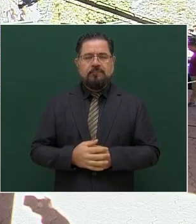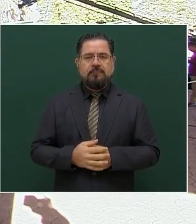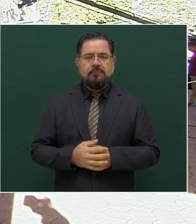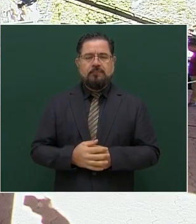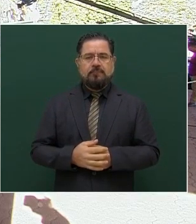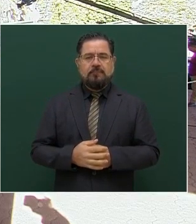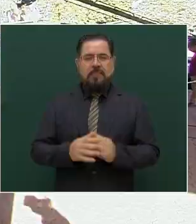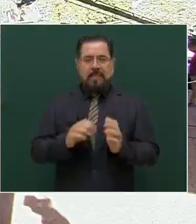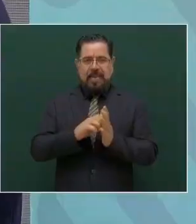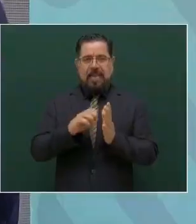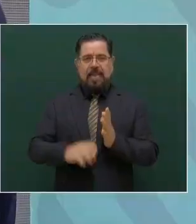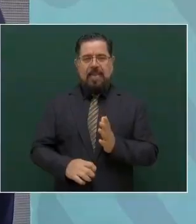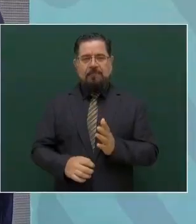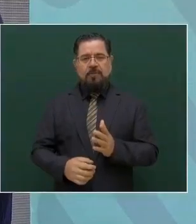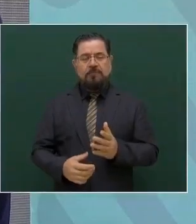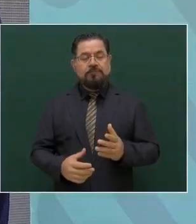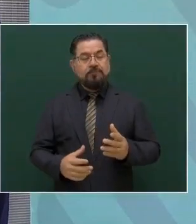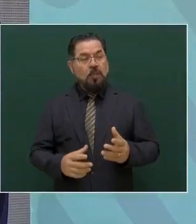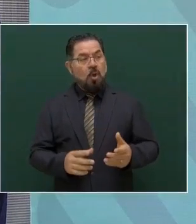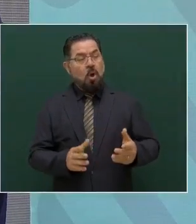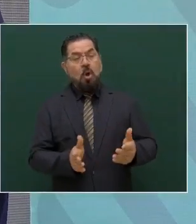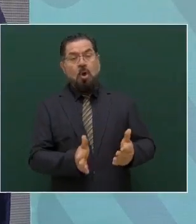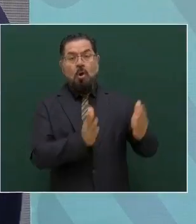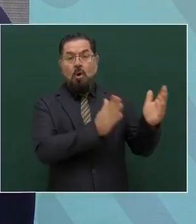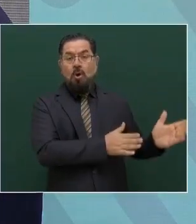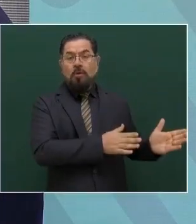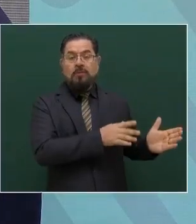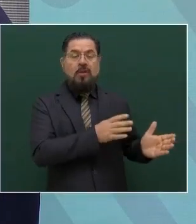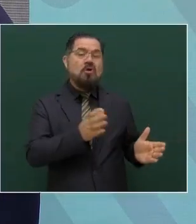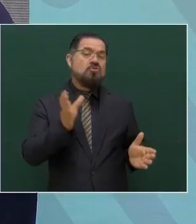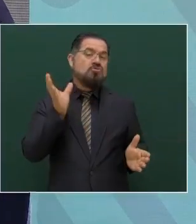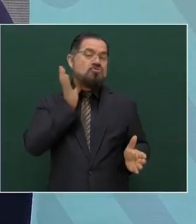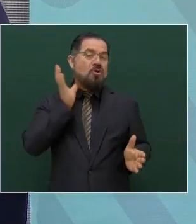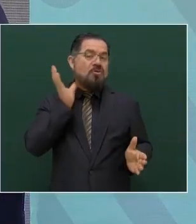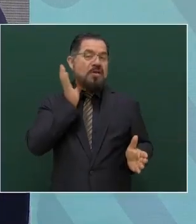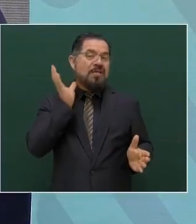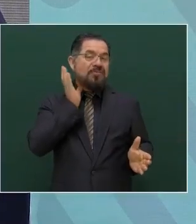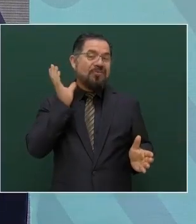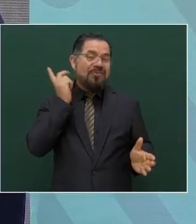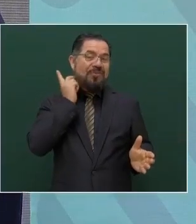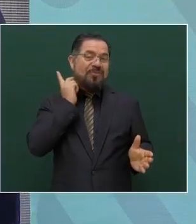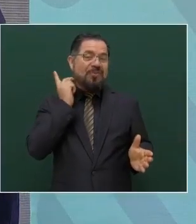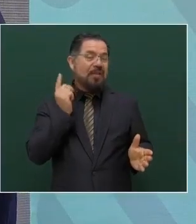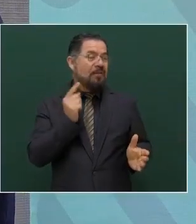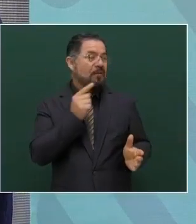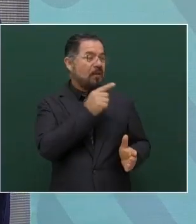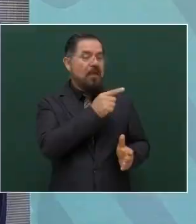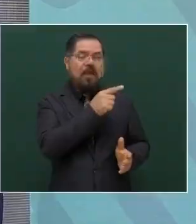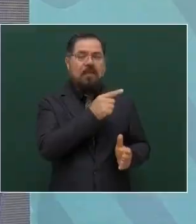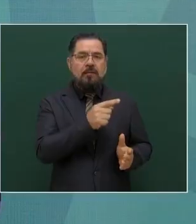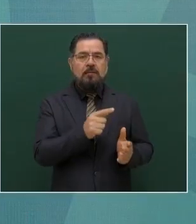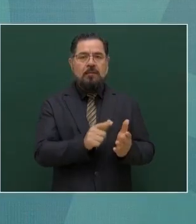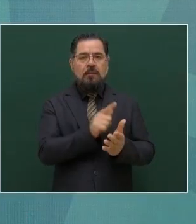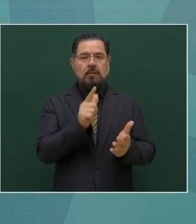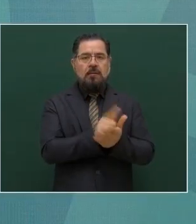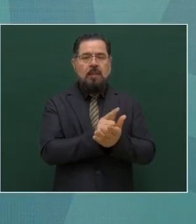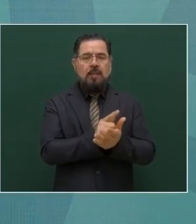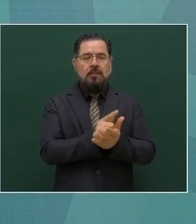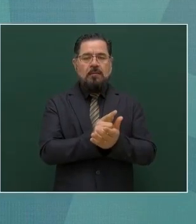el Congreso, que es otro poder independiente, autónomo, decide cancelar unos